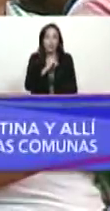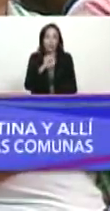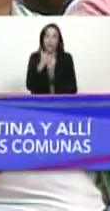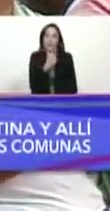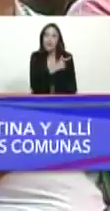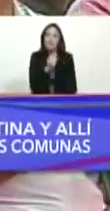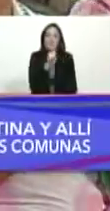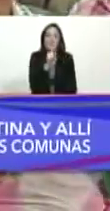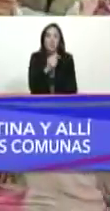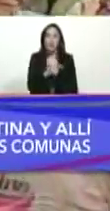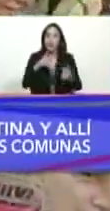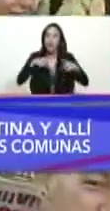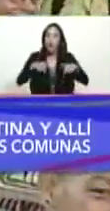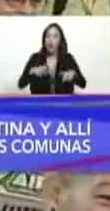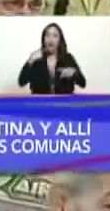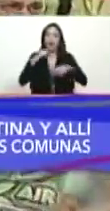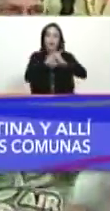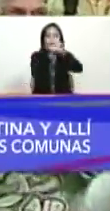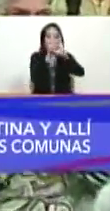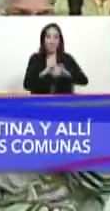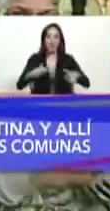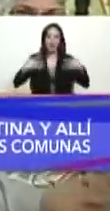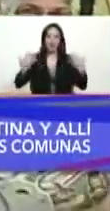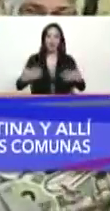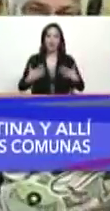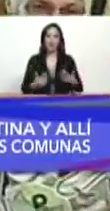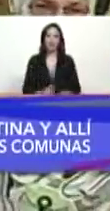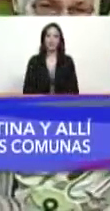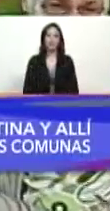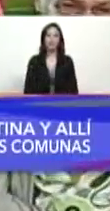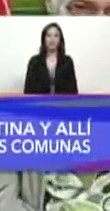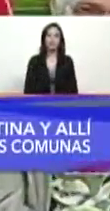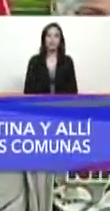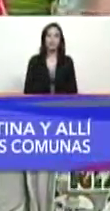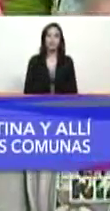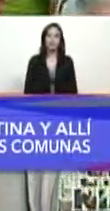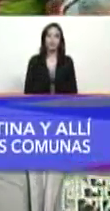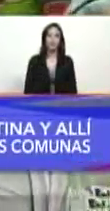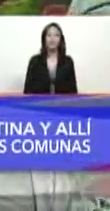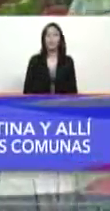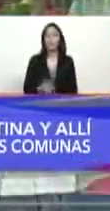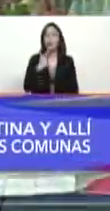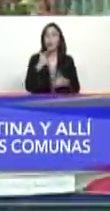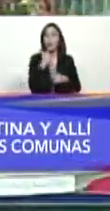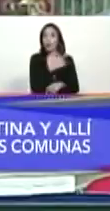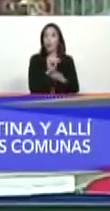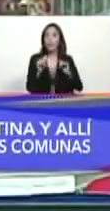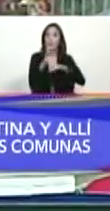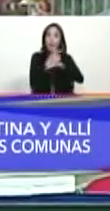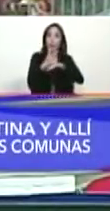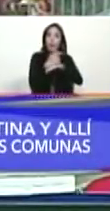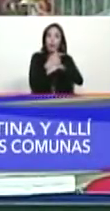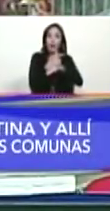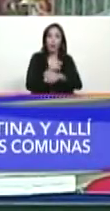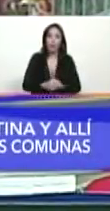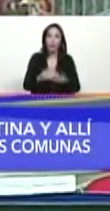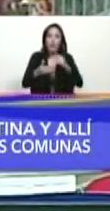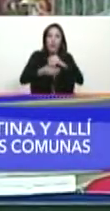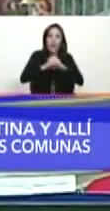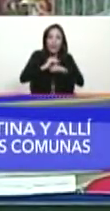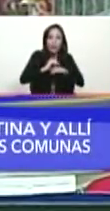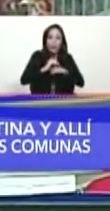Hoy es día de felicidad. Como dijo nuestro gobernador Héctor Rodríguez, hoy es día